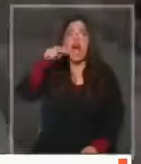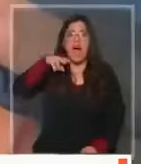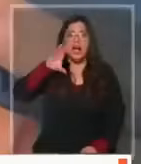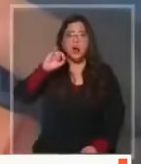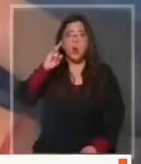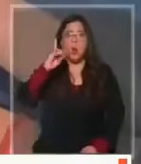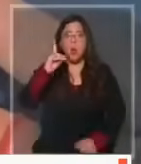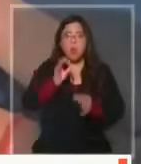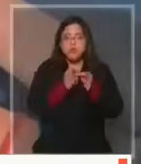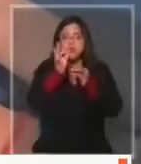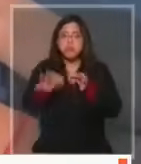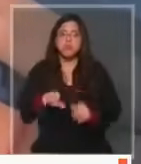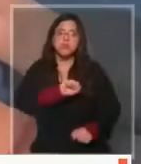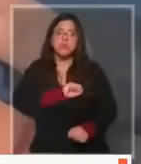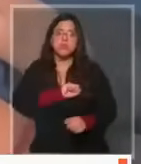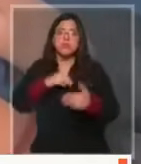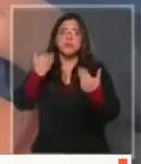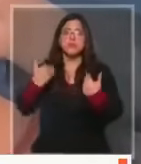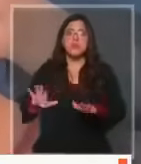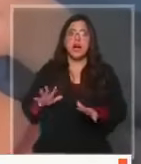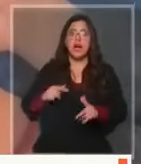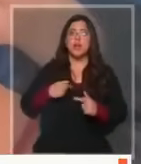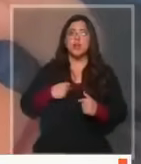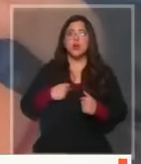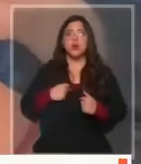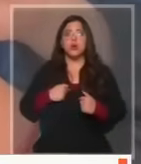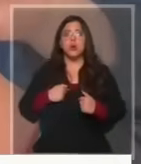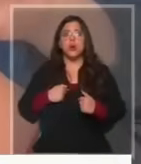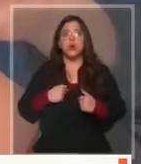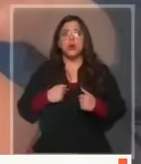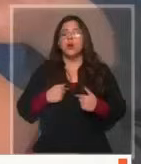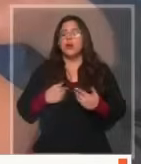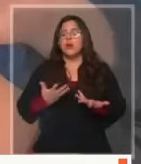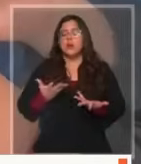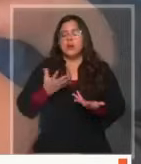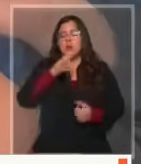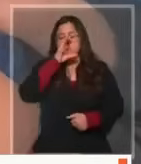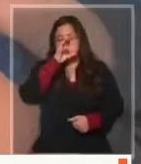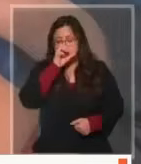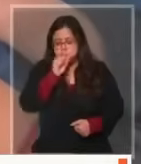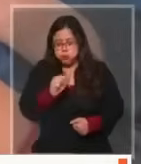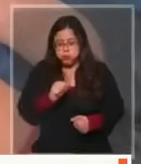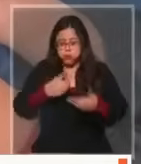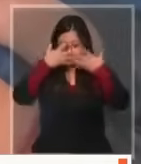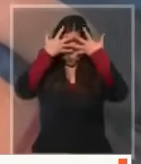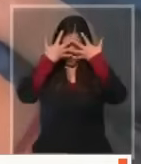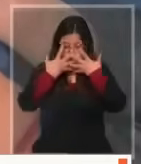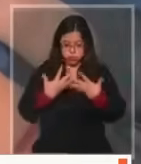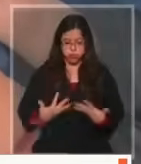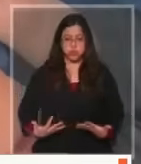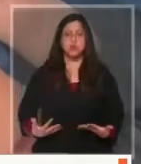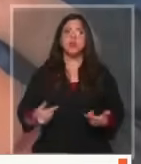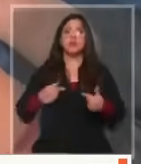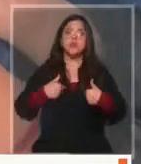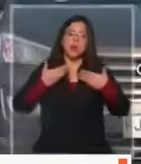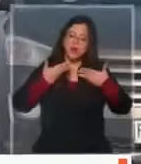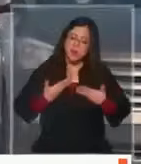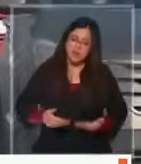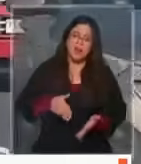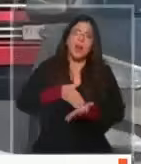Santiago. Ya llevé a mi cuerpo al límite de su capacidad, así que estoy muy agotada, muy